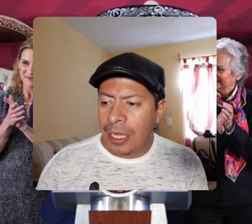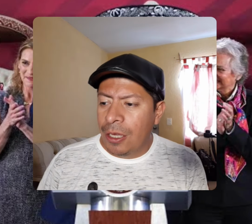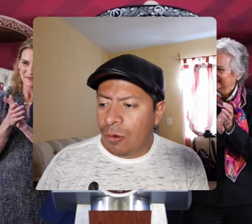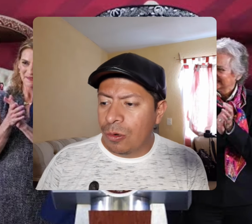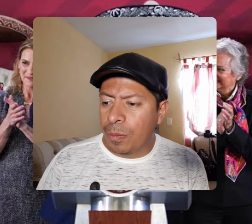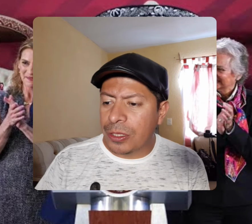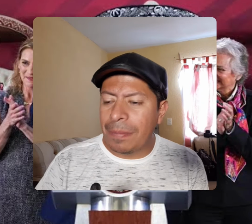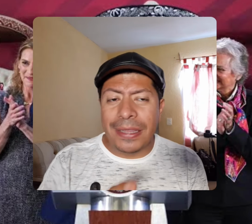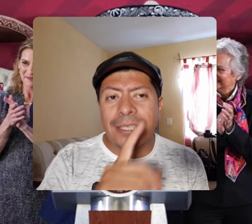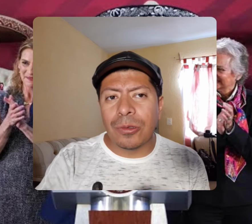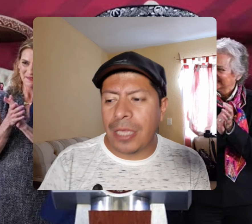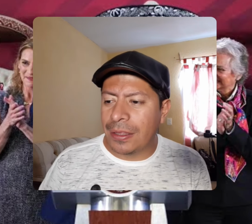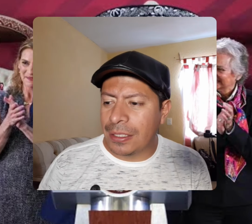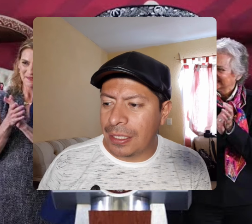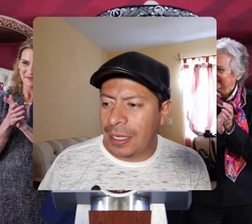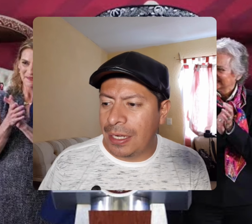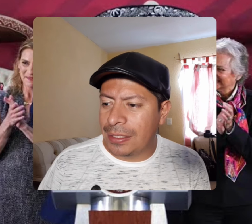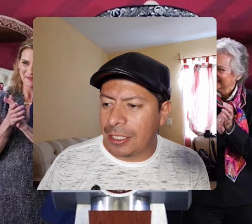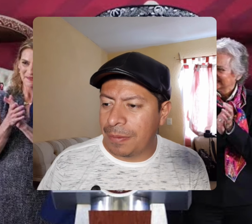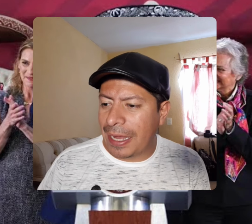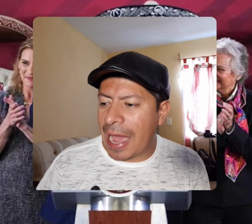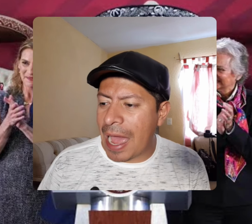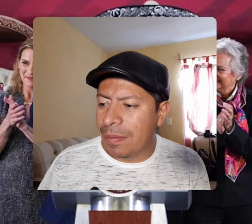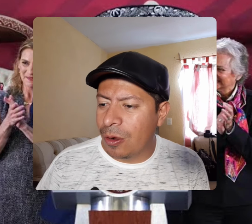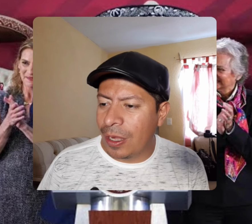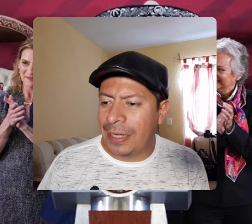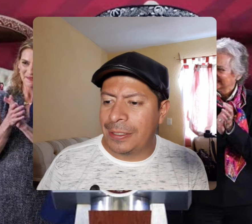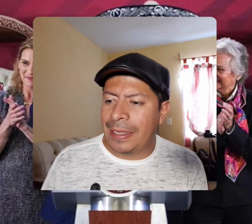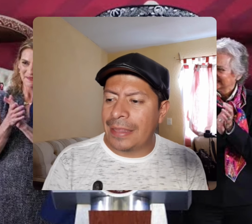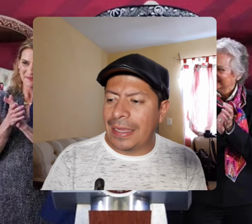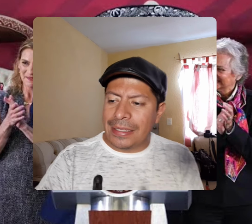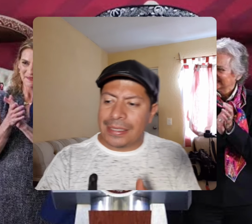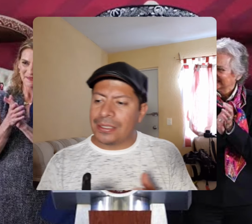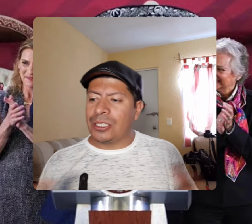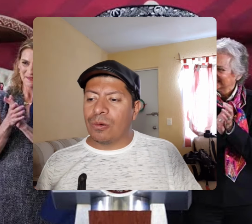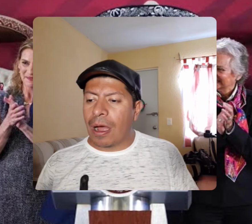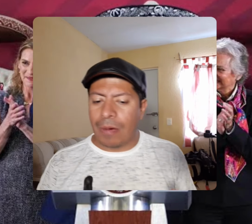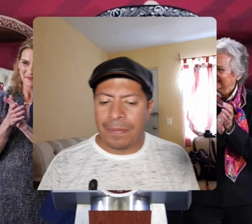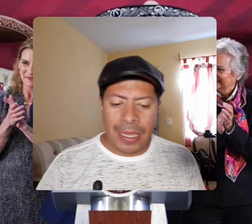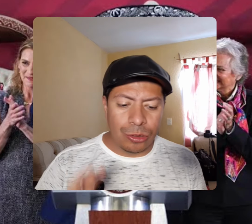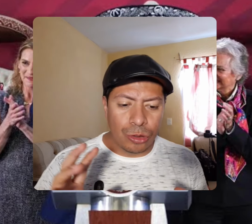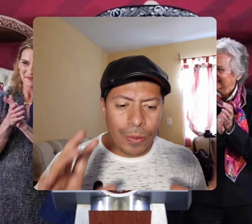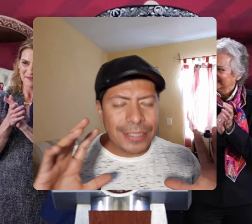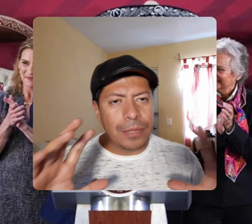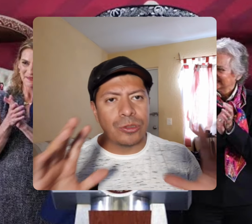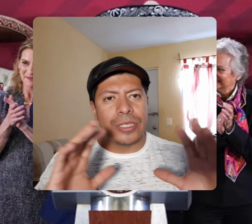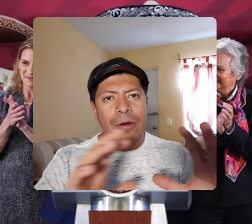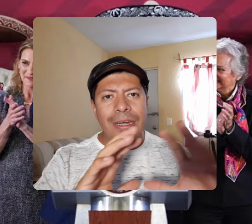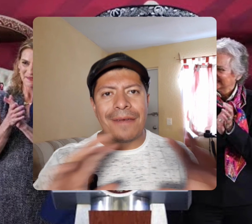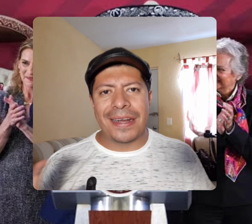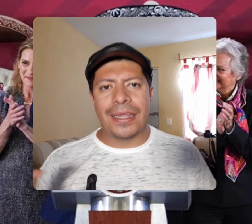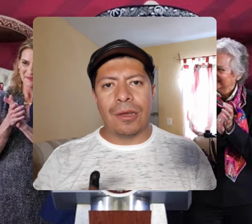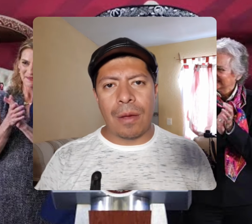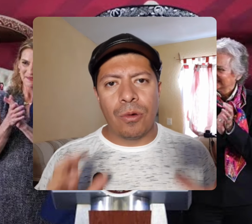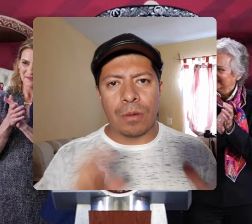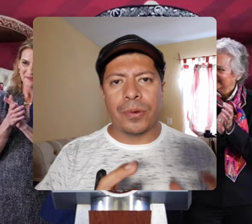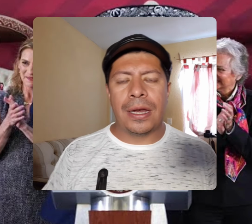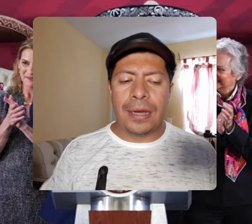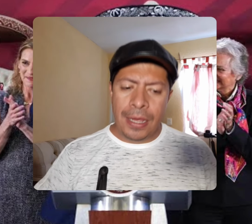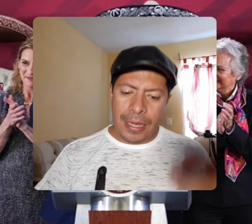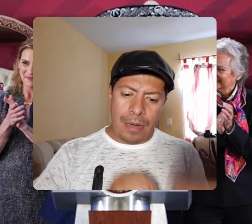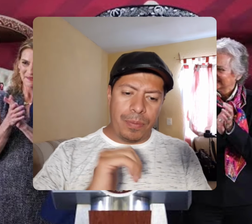Entonces, un grupo también de estudiantes que tienen estas becas AMLO en Delicias, Chihuahua. Estos jóvenes demostraron el verdadero